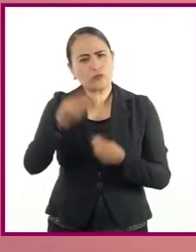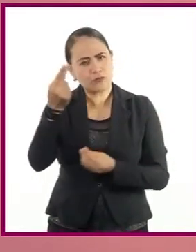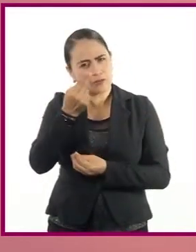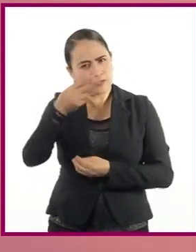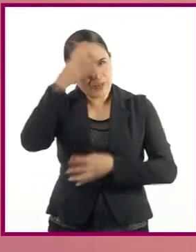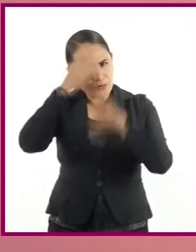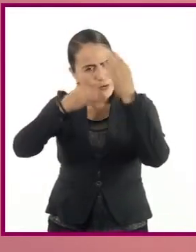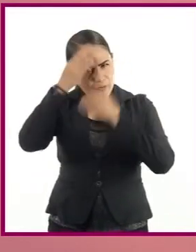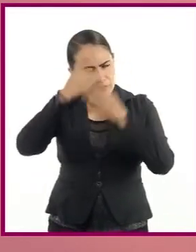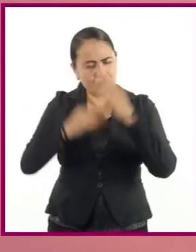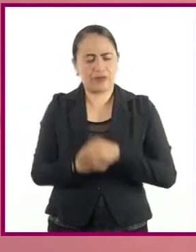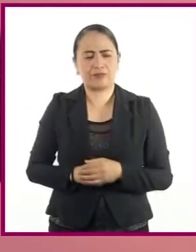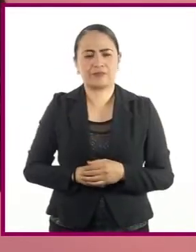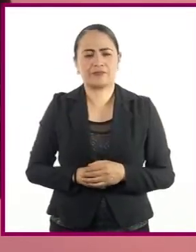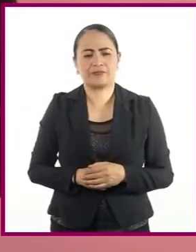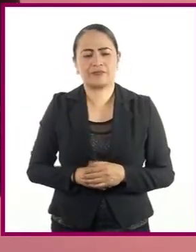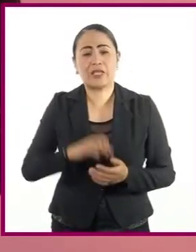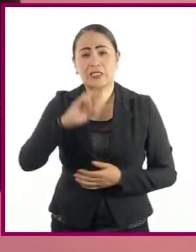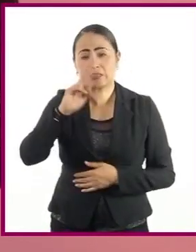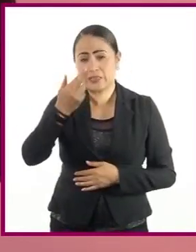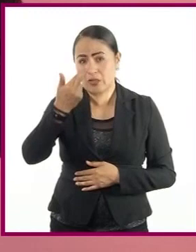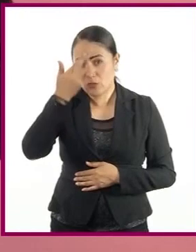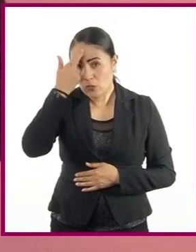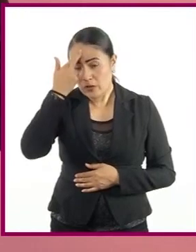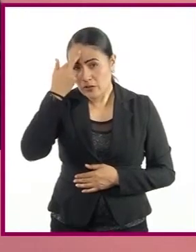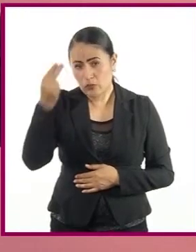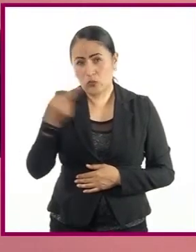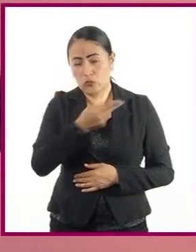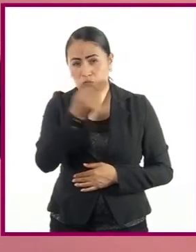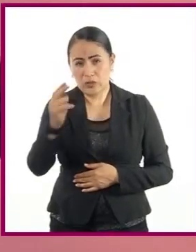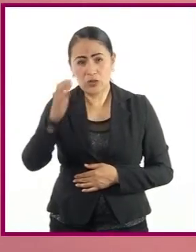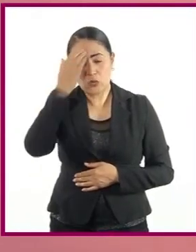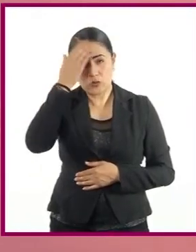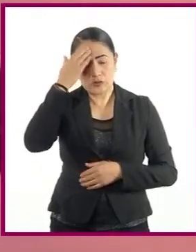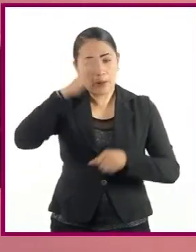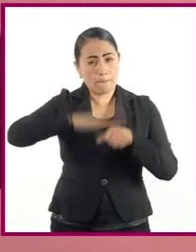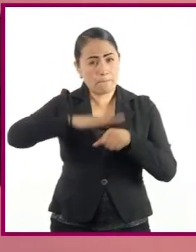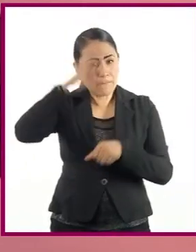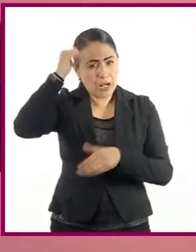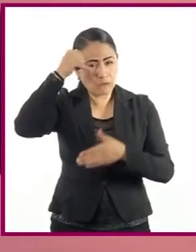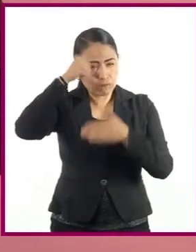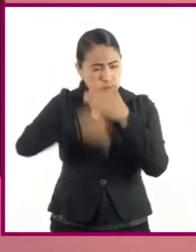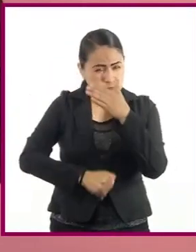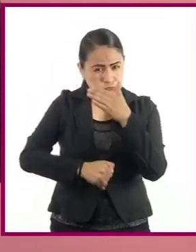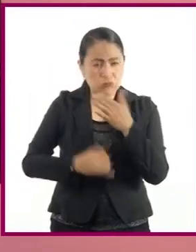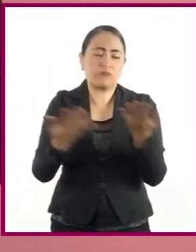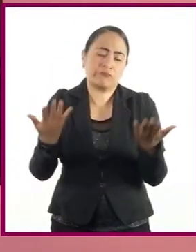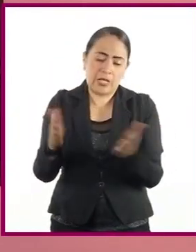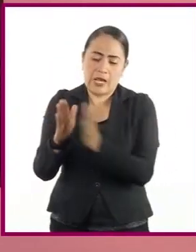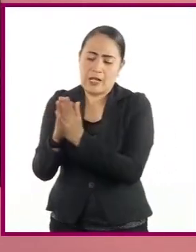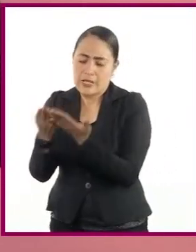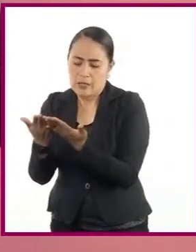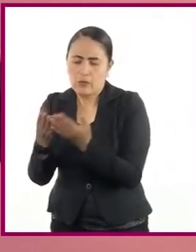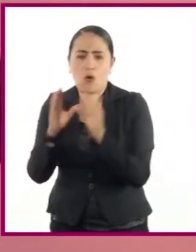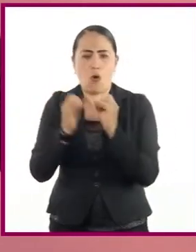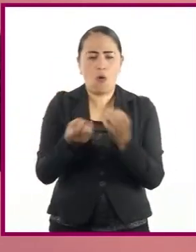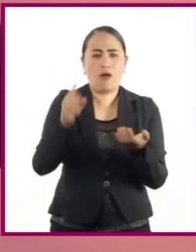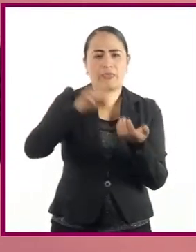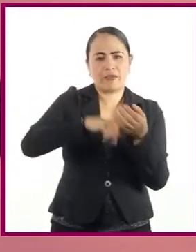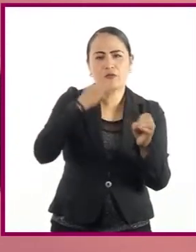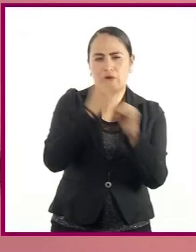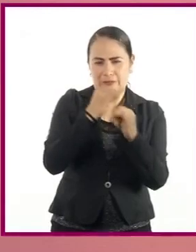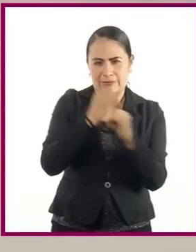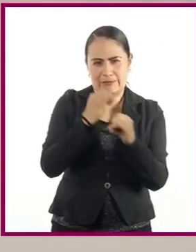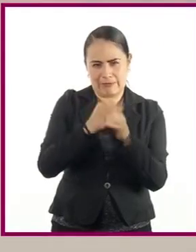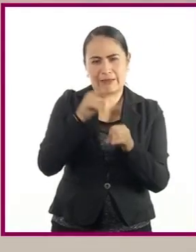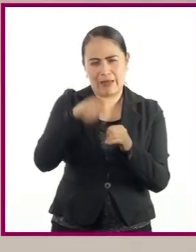por último, recuerden que si desean ampliar o conocer más sobre el tema, pueden buscar en libros y bibliotecas digitales más